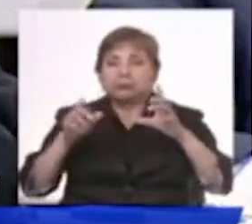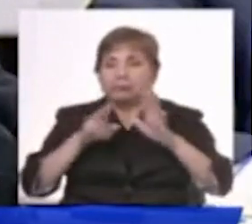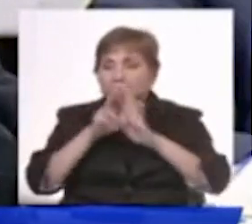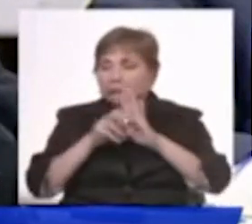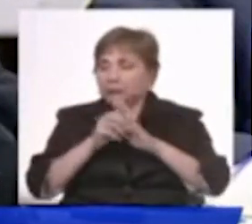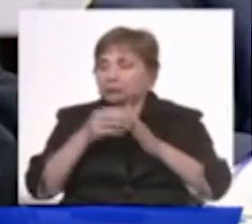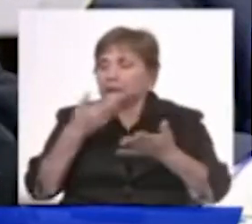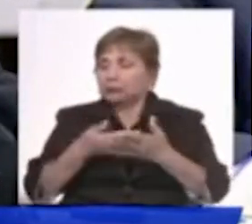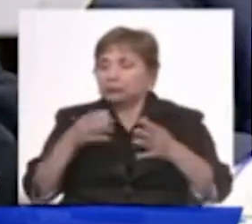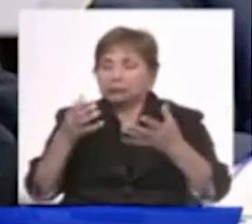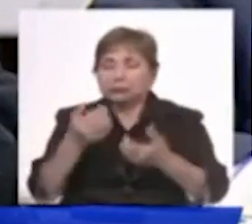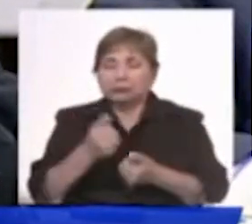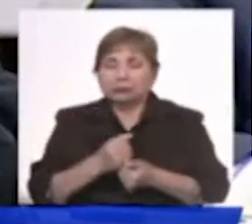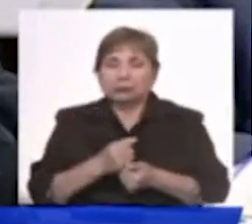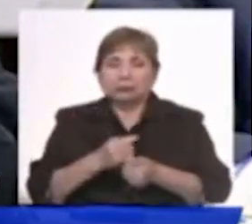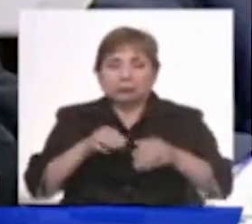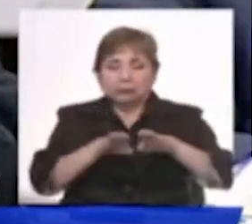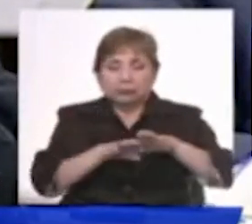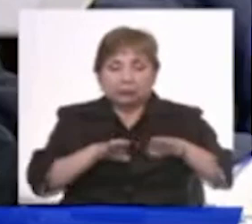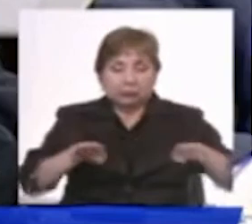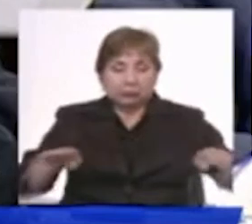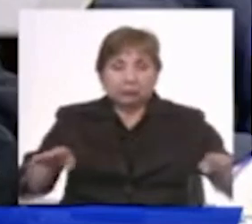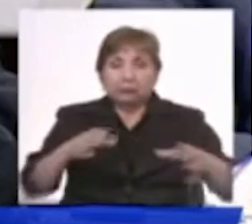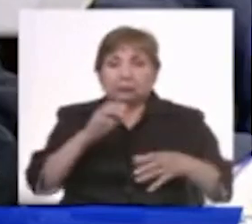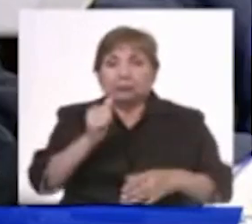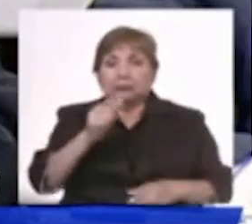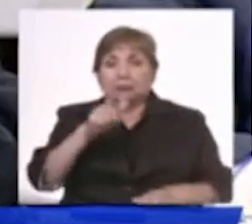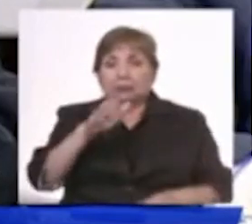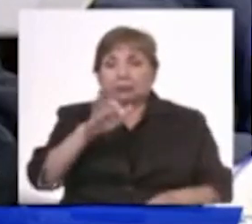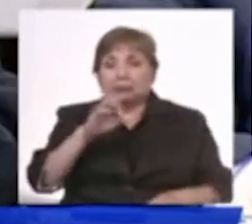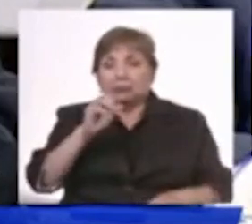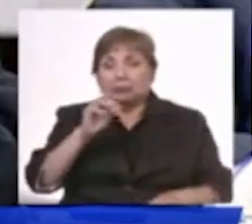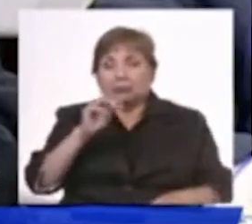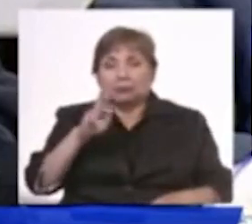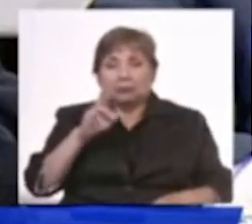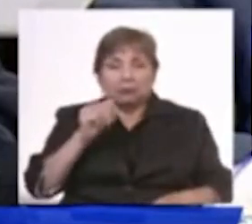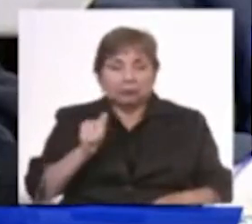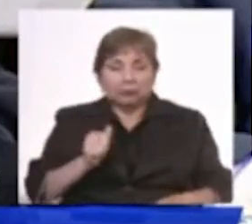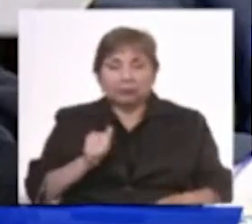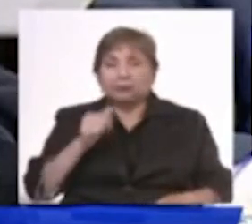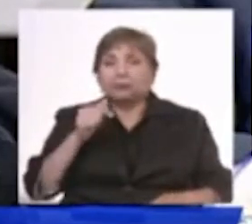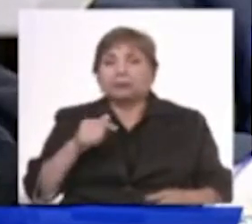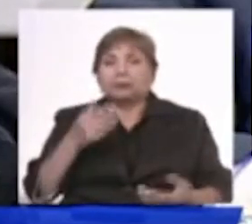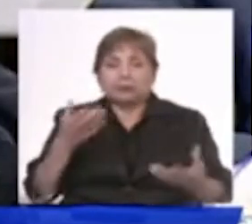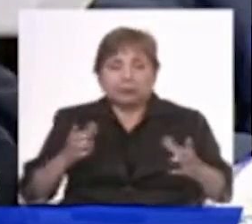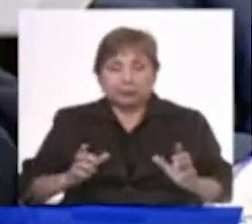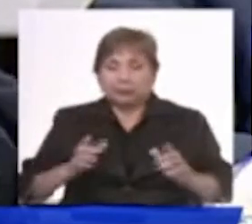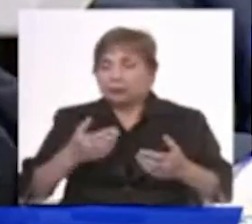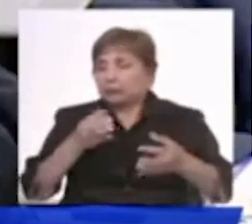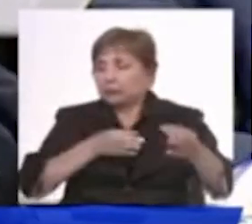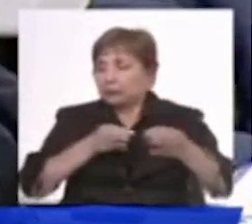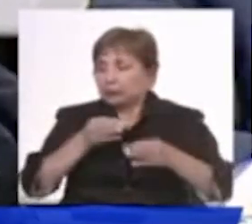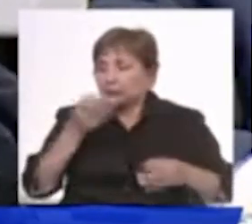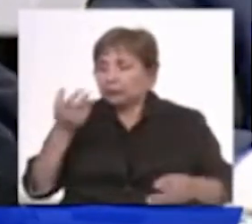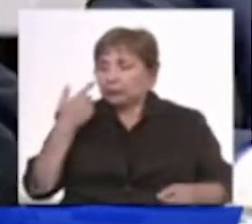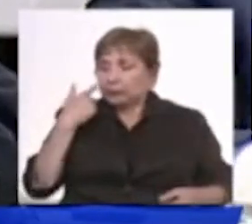adquisición de alfombras para el Congreso. Va a ser explicado en este momento por el señor